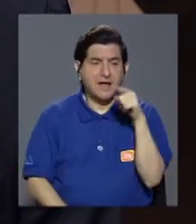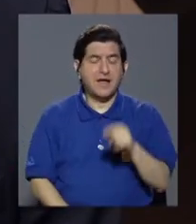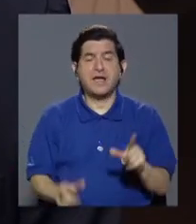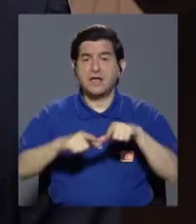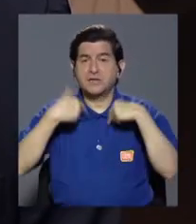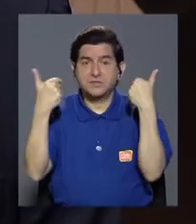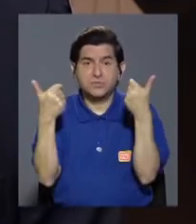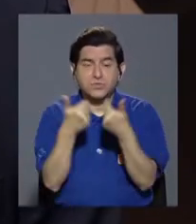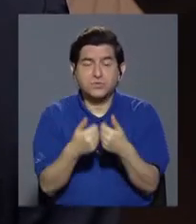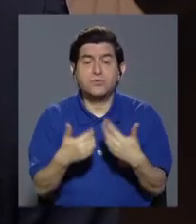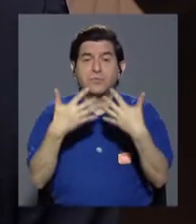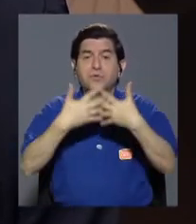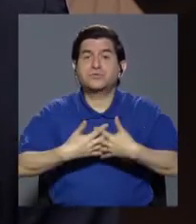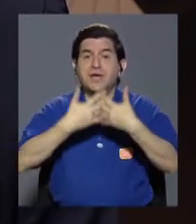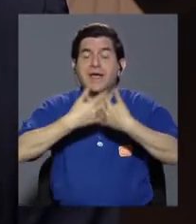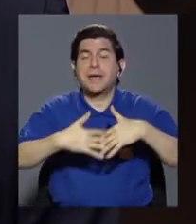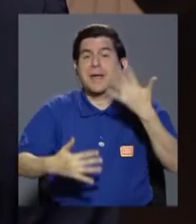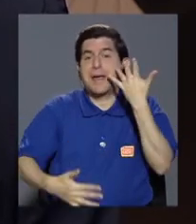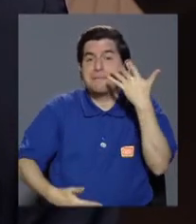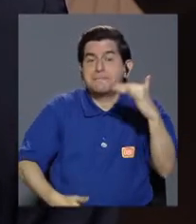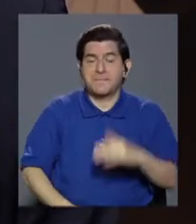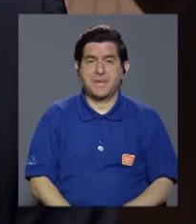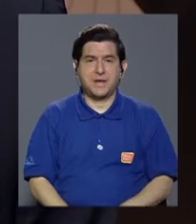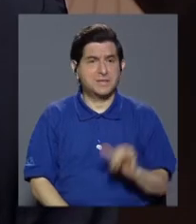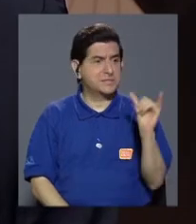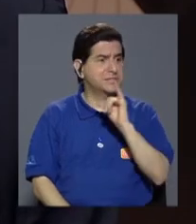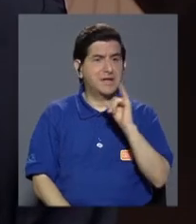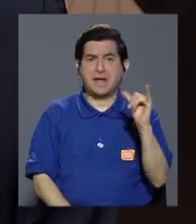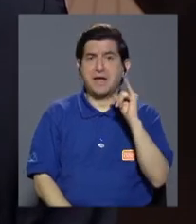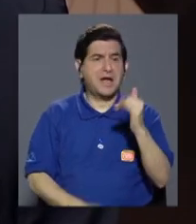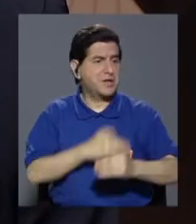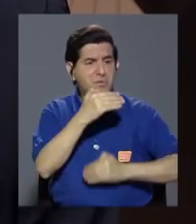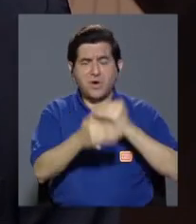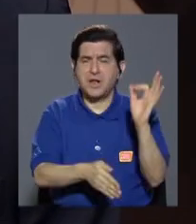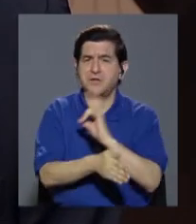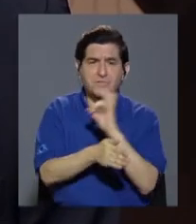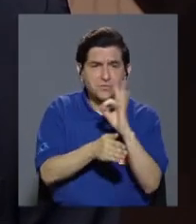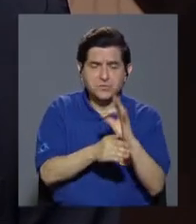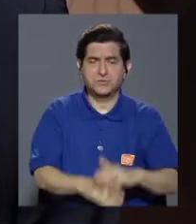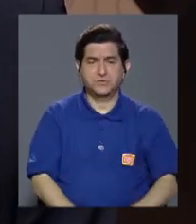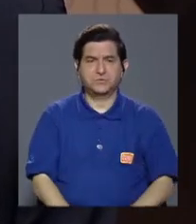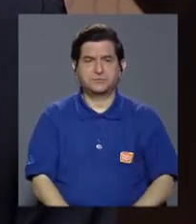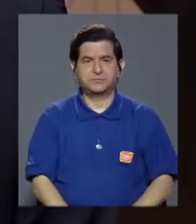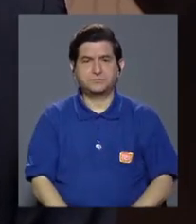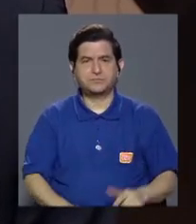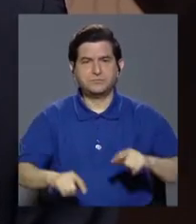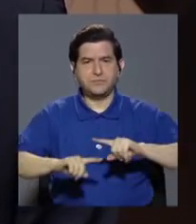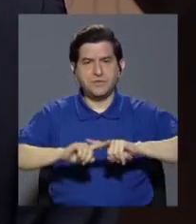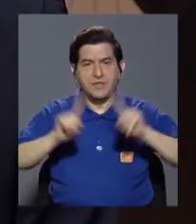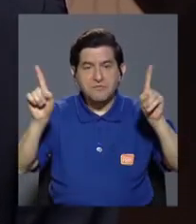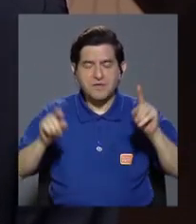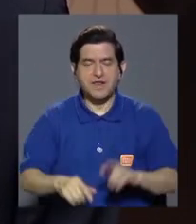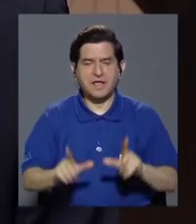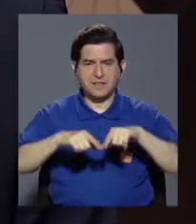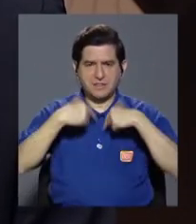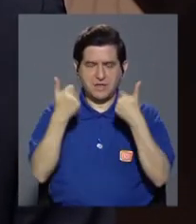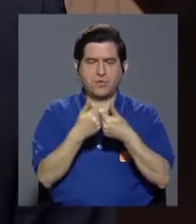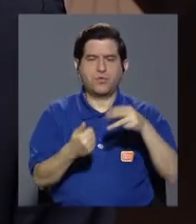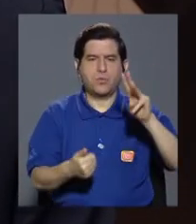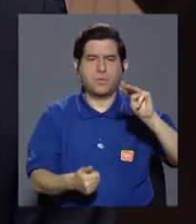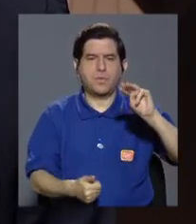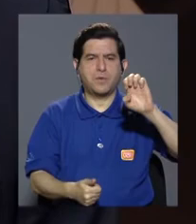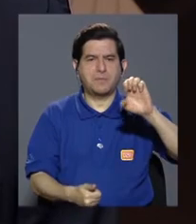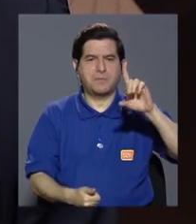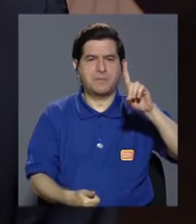decían mucho más a una empresa a la lógica con la que funciona una empresa por el contrario lo que el cartel de medellín hizo fue básicamente